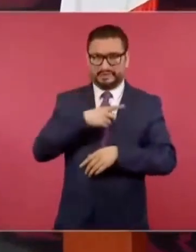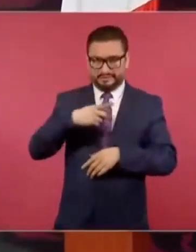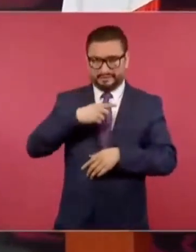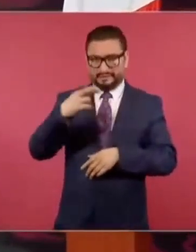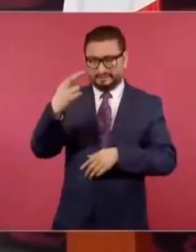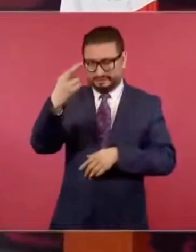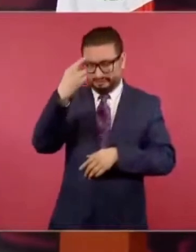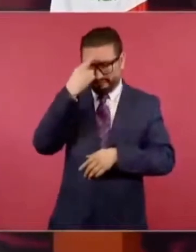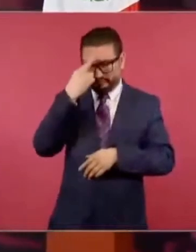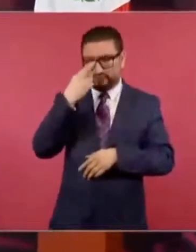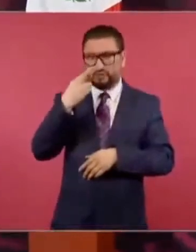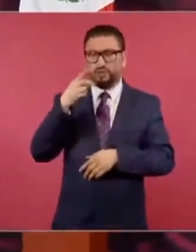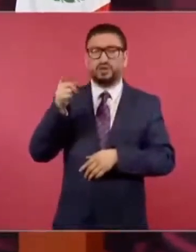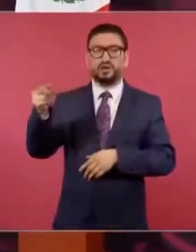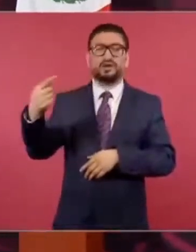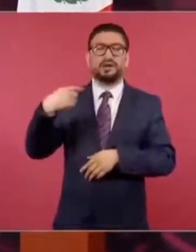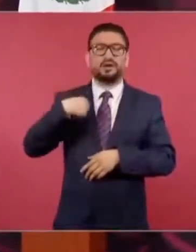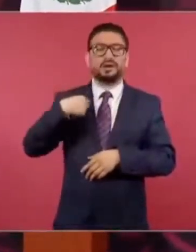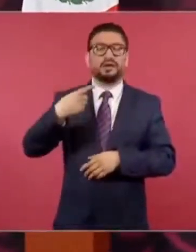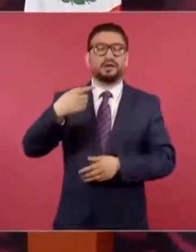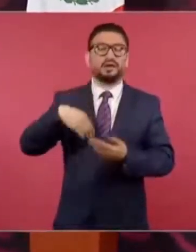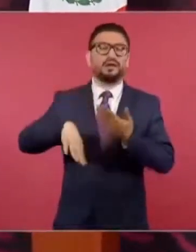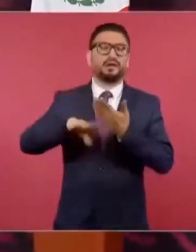que él me condenó